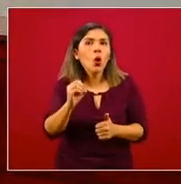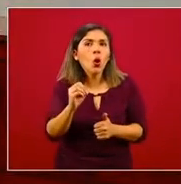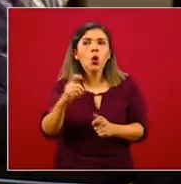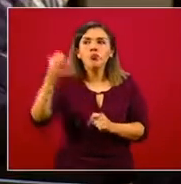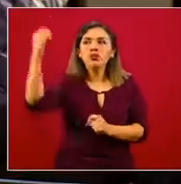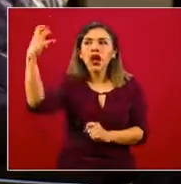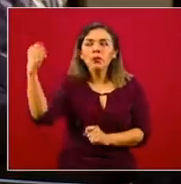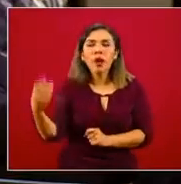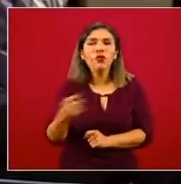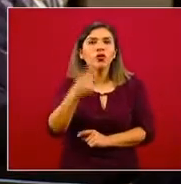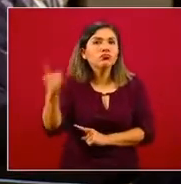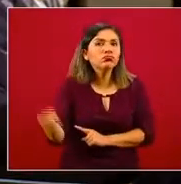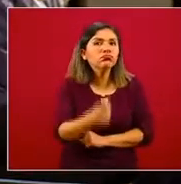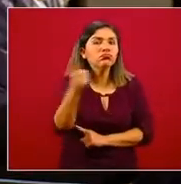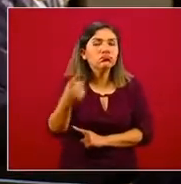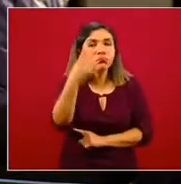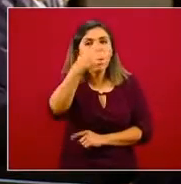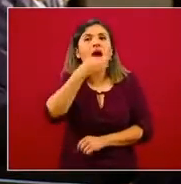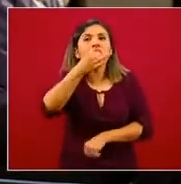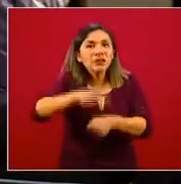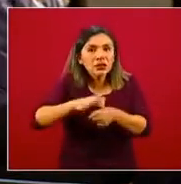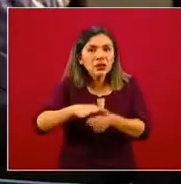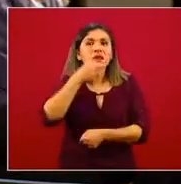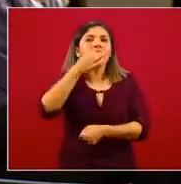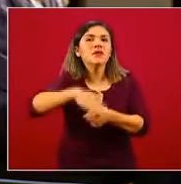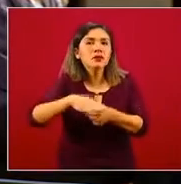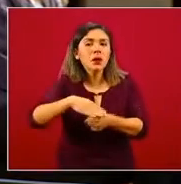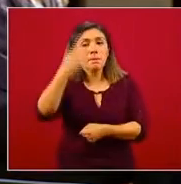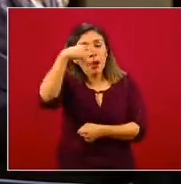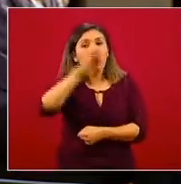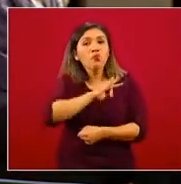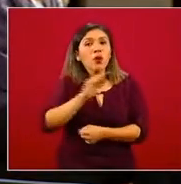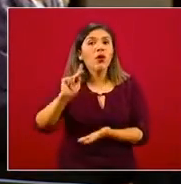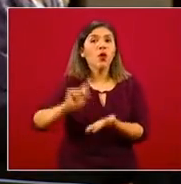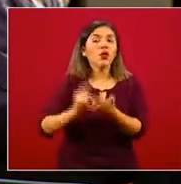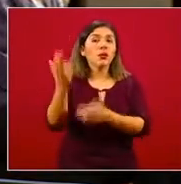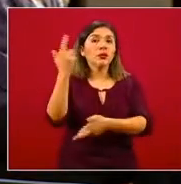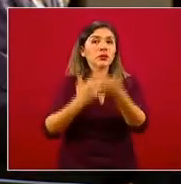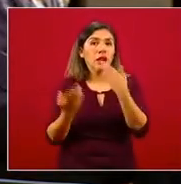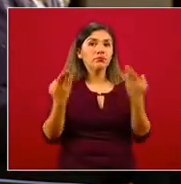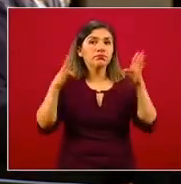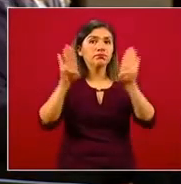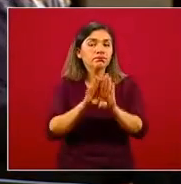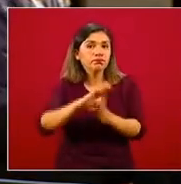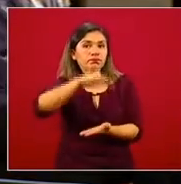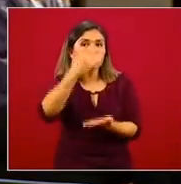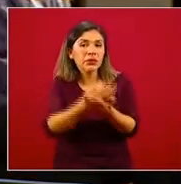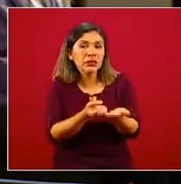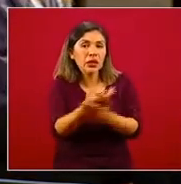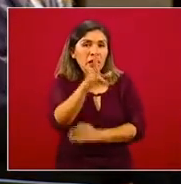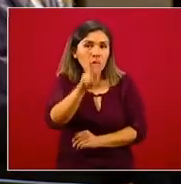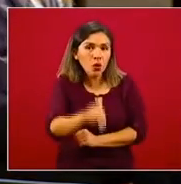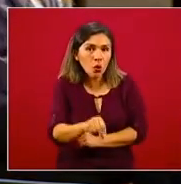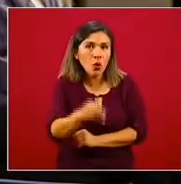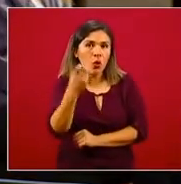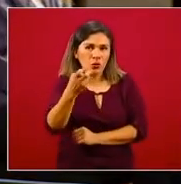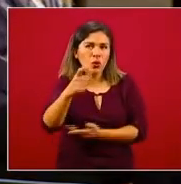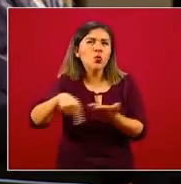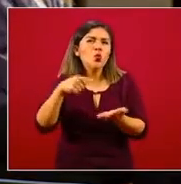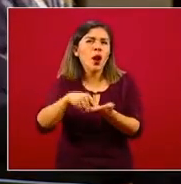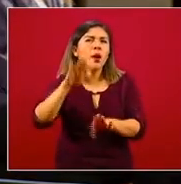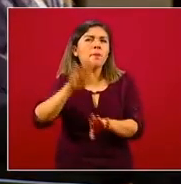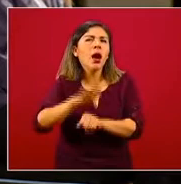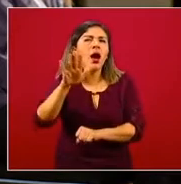do este you semáforo think we're permanente de going to be alerta y con using the posibilidades de volver stoplight? And a limitar, sobre todo esto de los